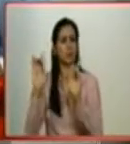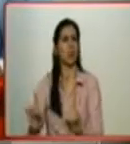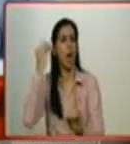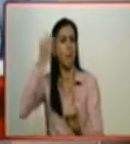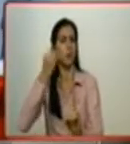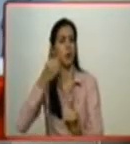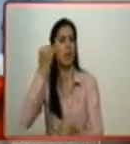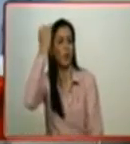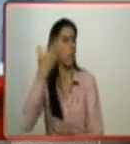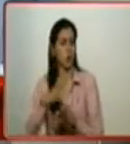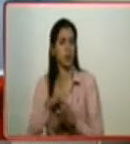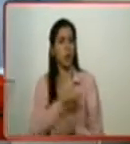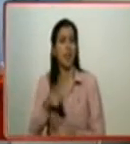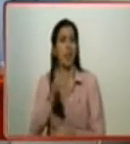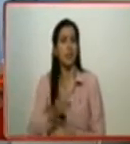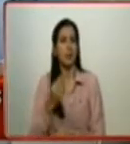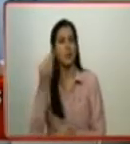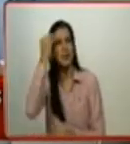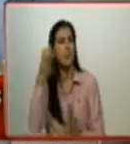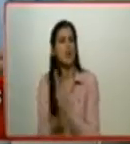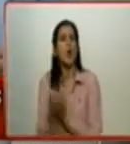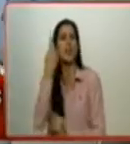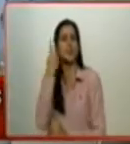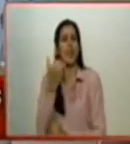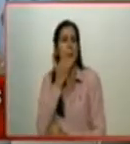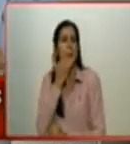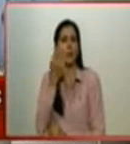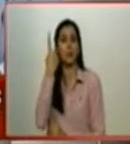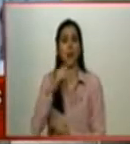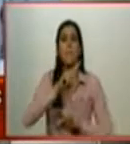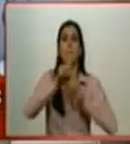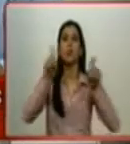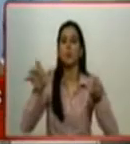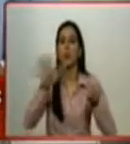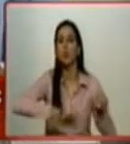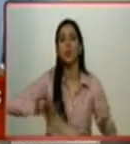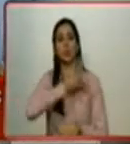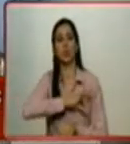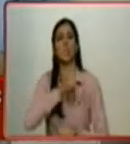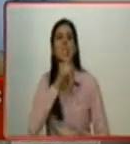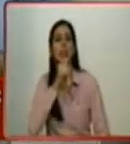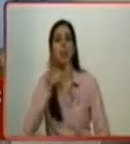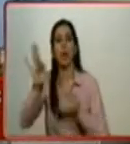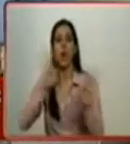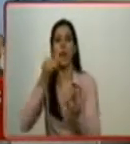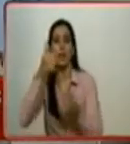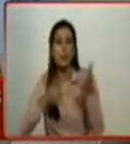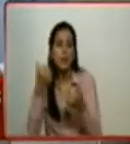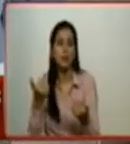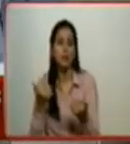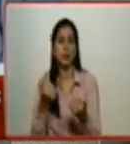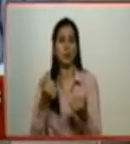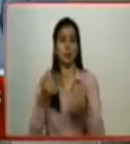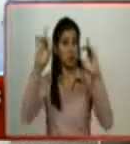posiciones ideológicas, el hecho concreto de consultar a toda la sociedad venezolana quiénes van a ser sus candidatos y la